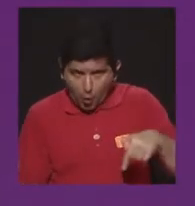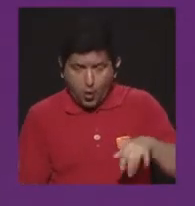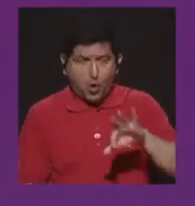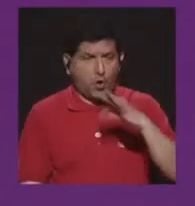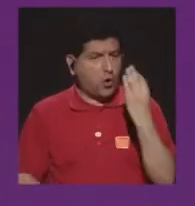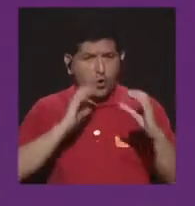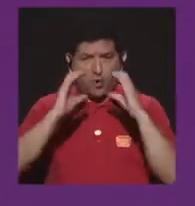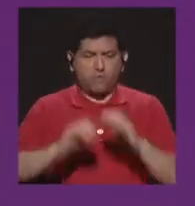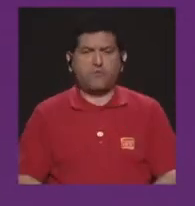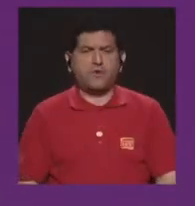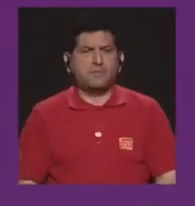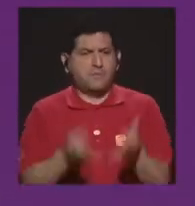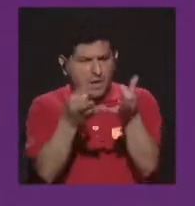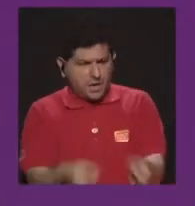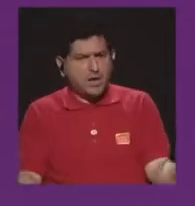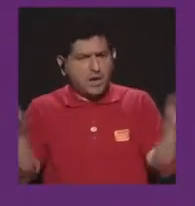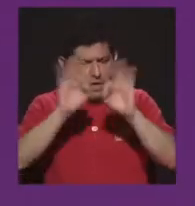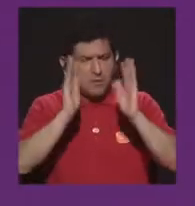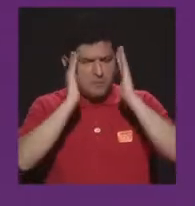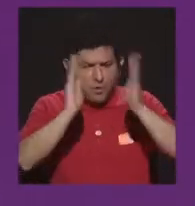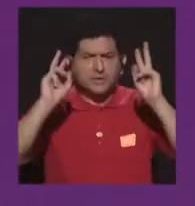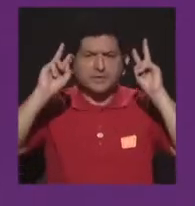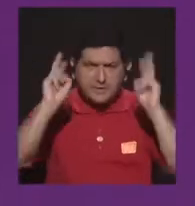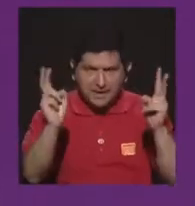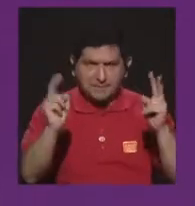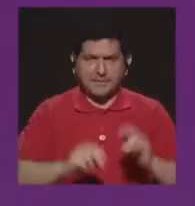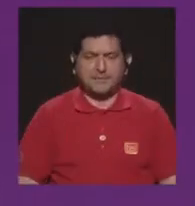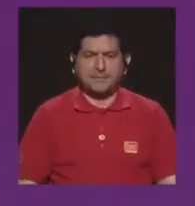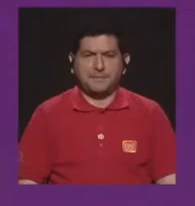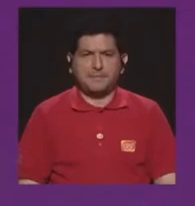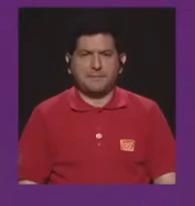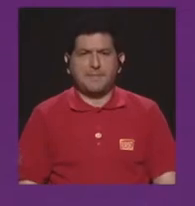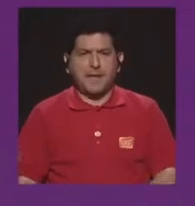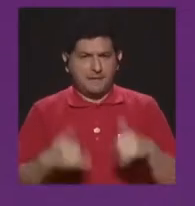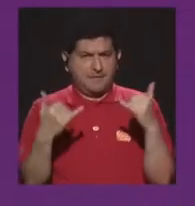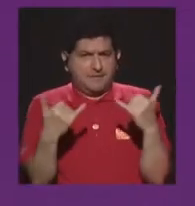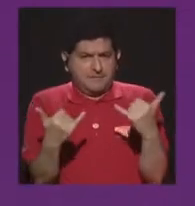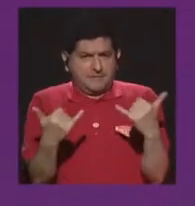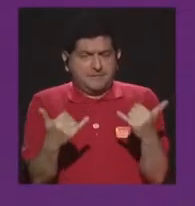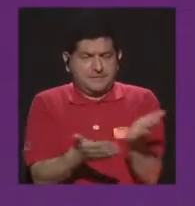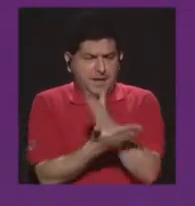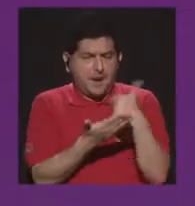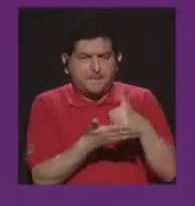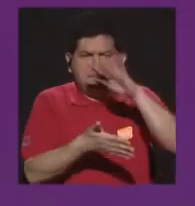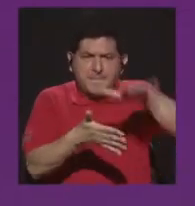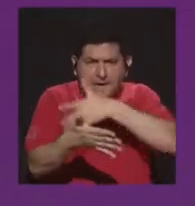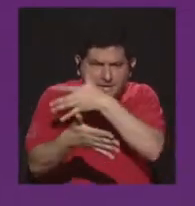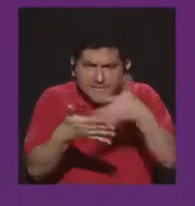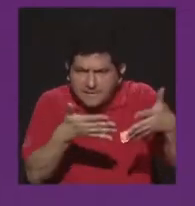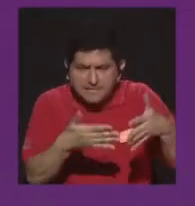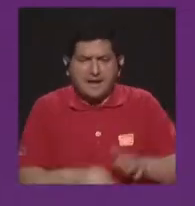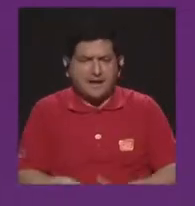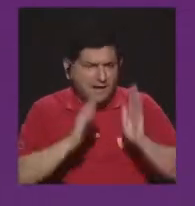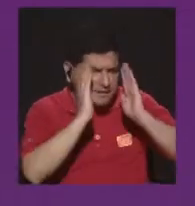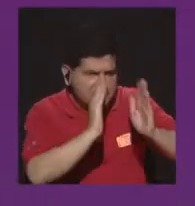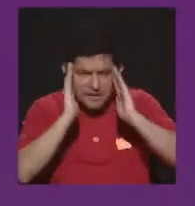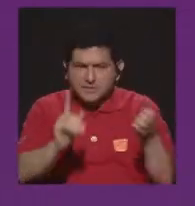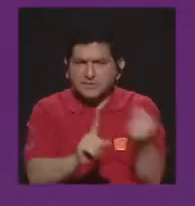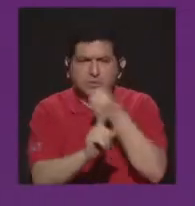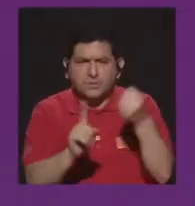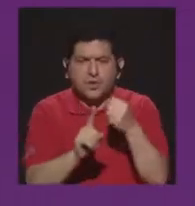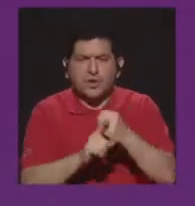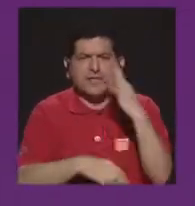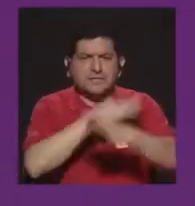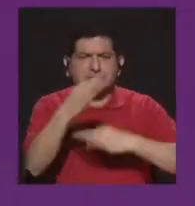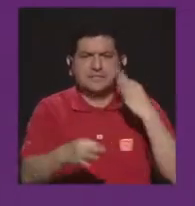medios están dando una importante cobertura a estos temas, es decir, hoy ya están es parte de la agenda mediática la cobertura de la violencia de